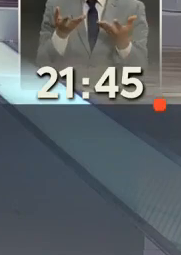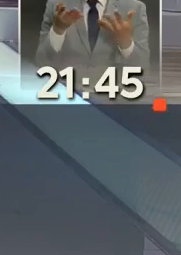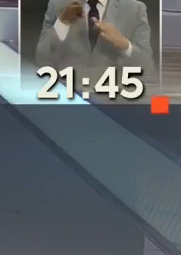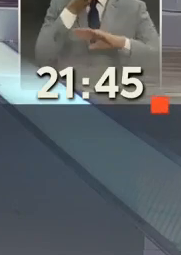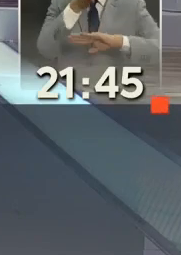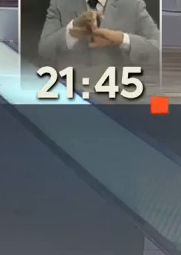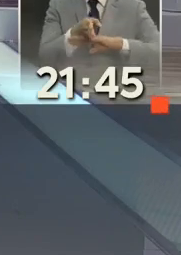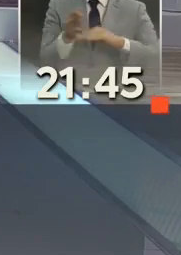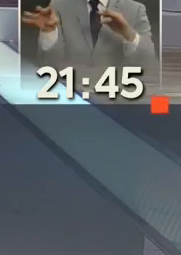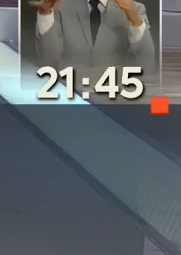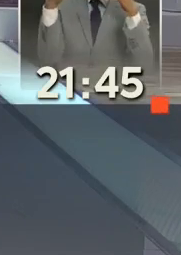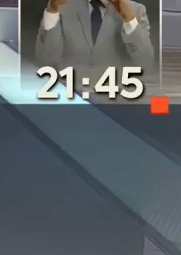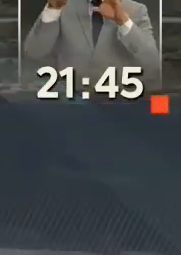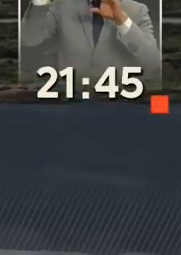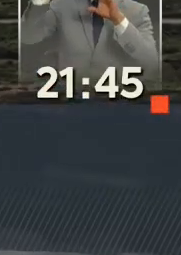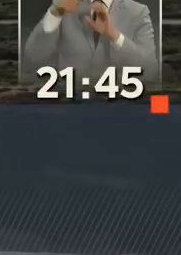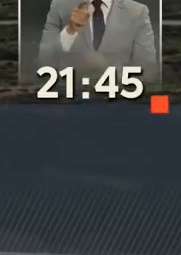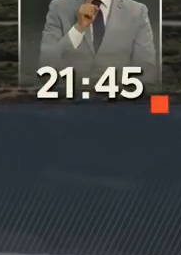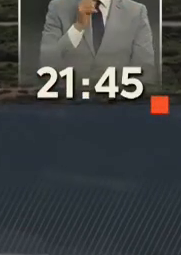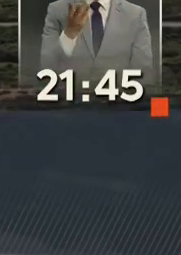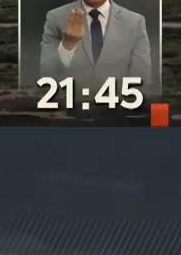Reportajes de Tele 13.